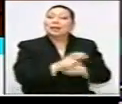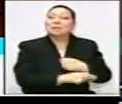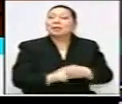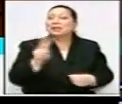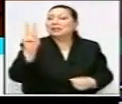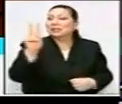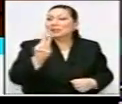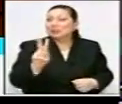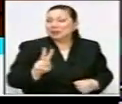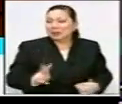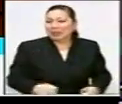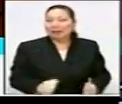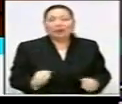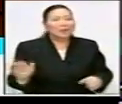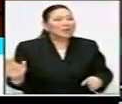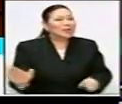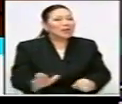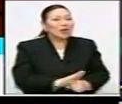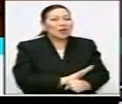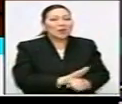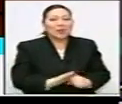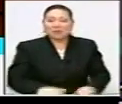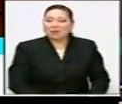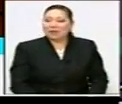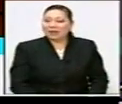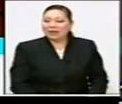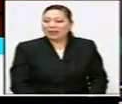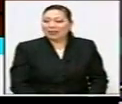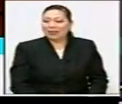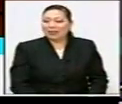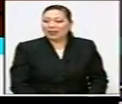está totalmente copado.